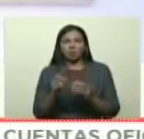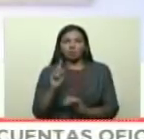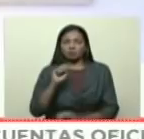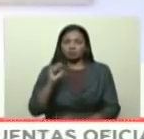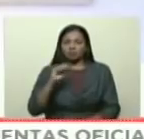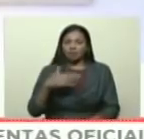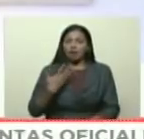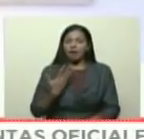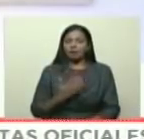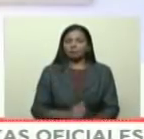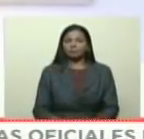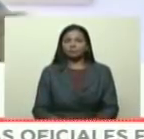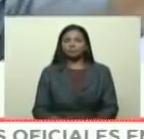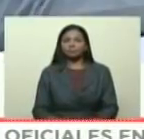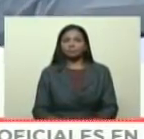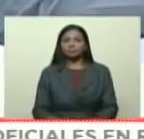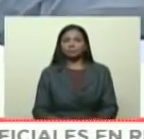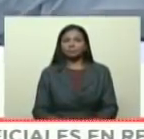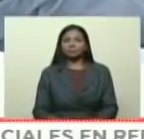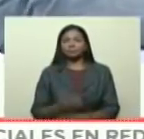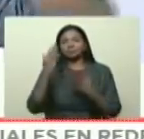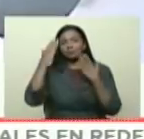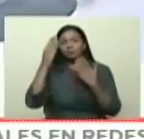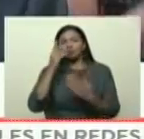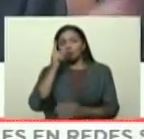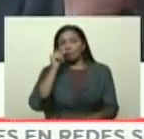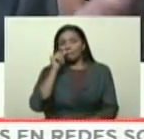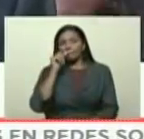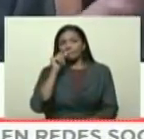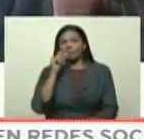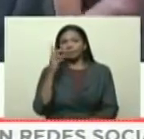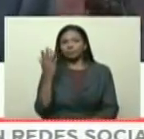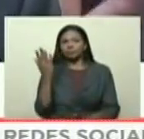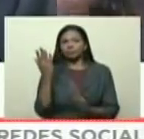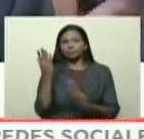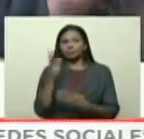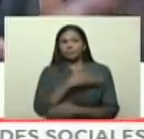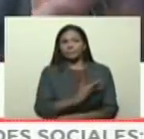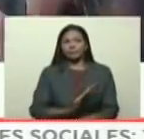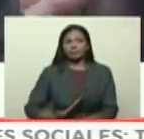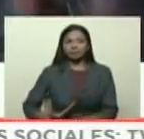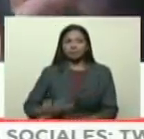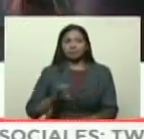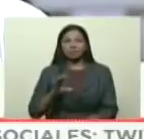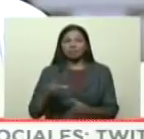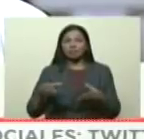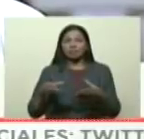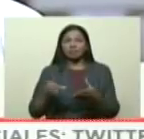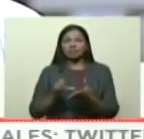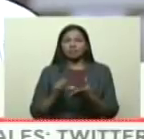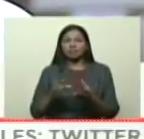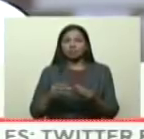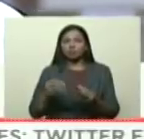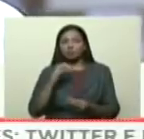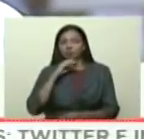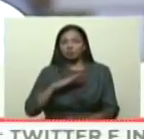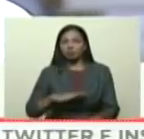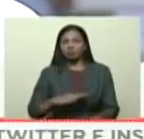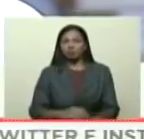De primer nivel. Saludo a Pedro Calzadilla aquí, camarada, presidente del Centro Nacional de la Historia